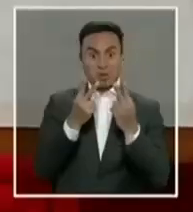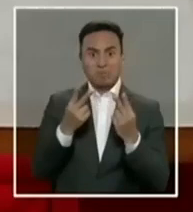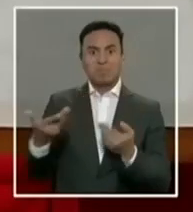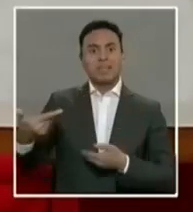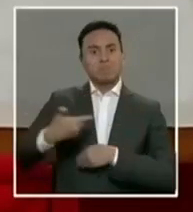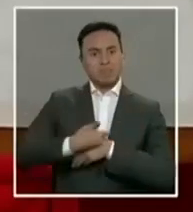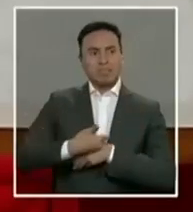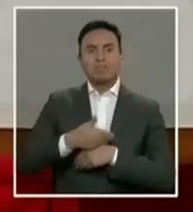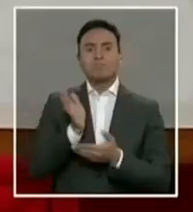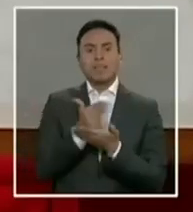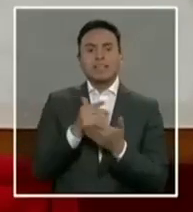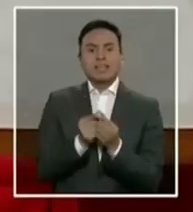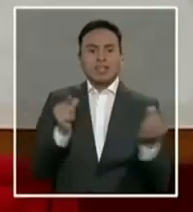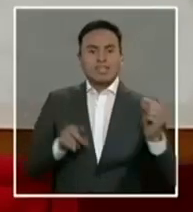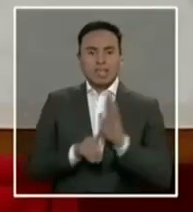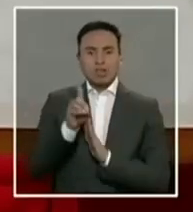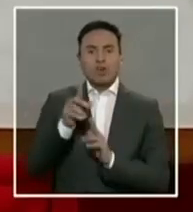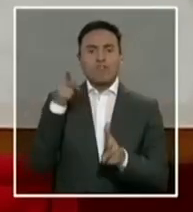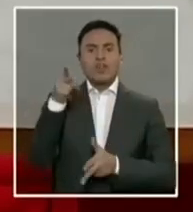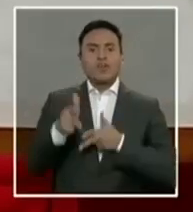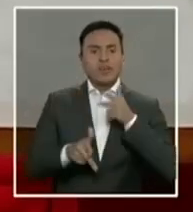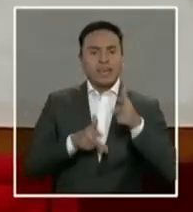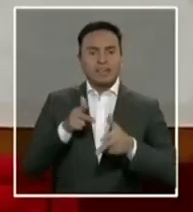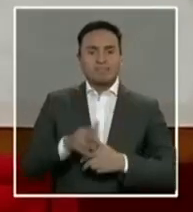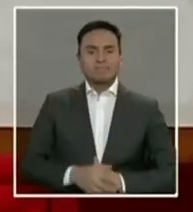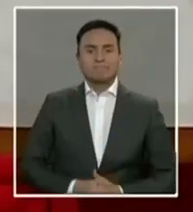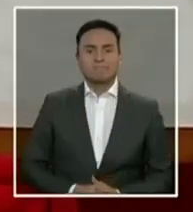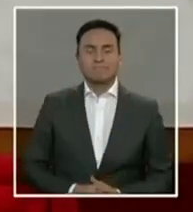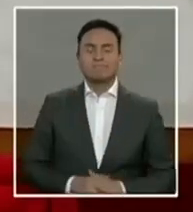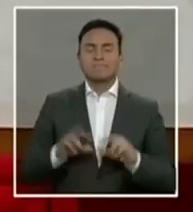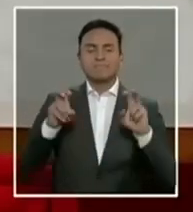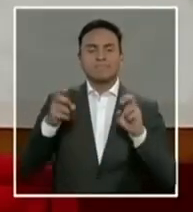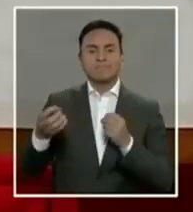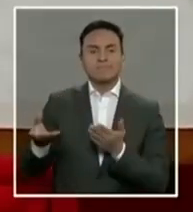están pidiendo, en el Plan Nacional de Desarrollo Ferroviario,